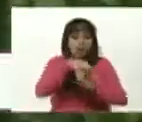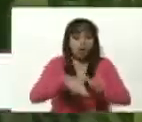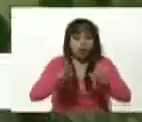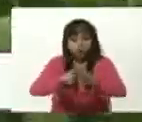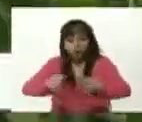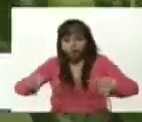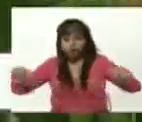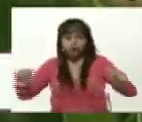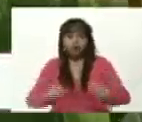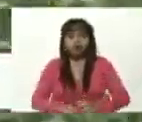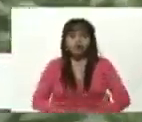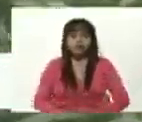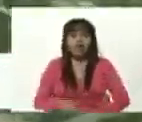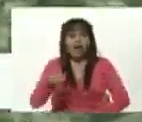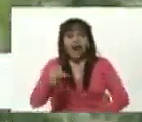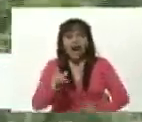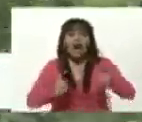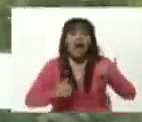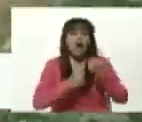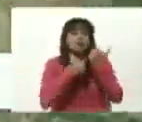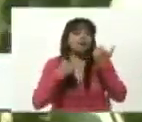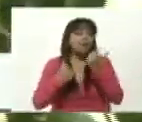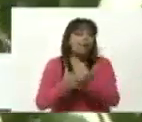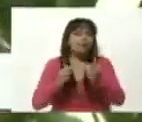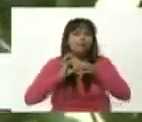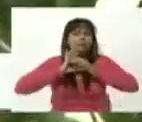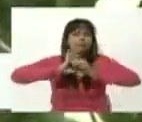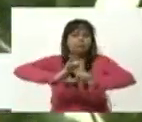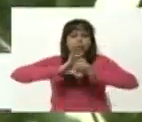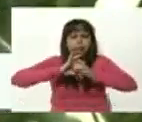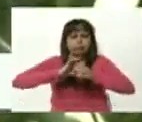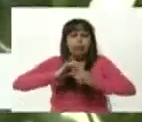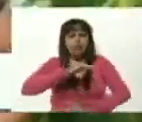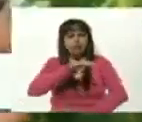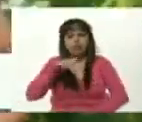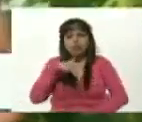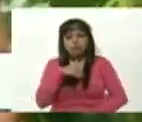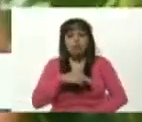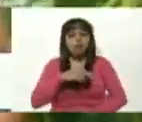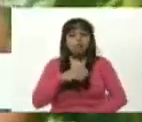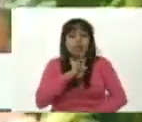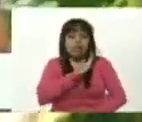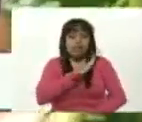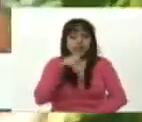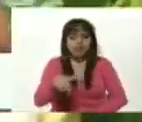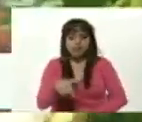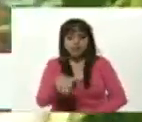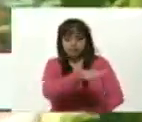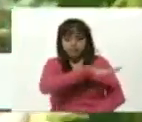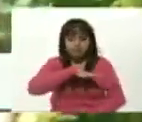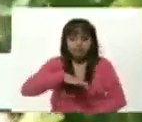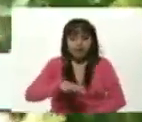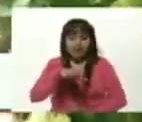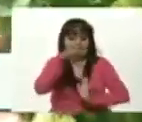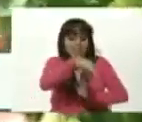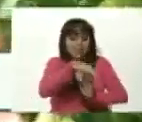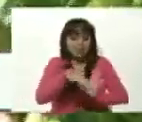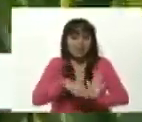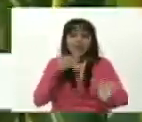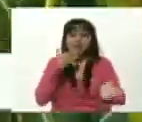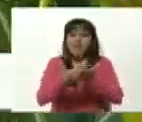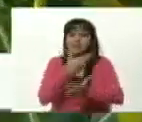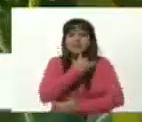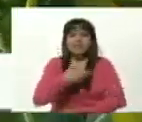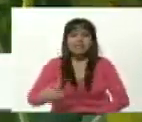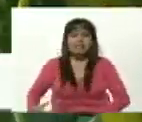Tierra, que también ha sido el apoyo fraterno con nosotros para tener en nuestros patios estas cosechas. Gracias,